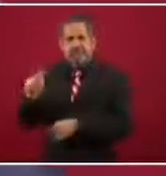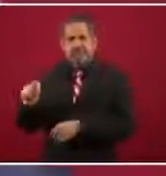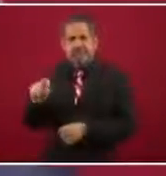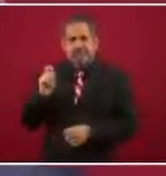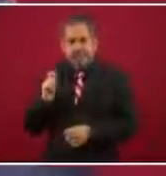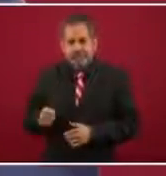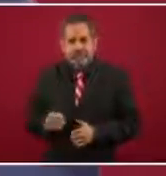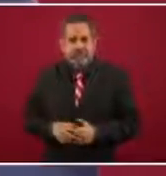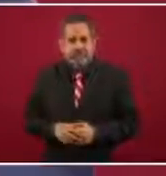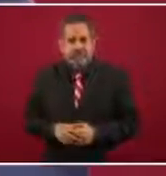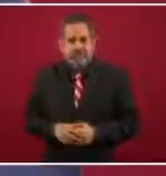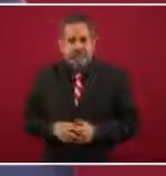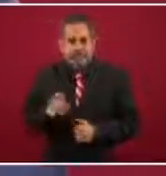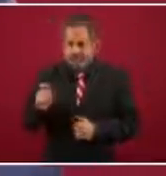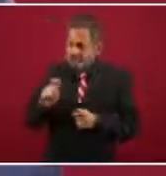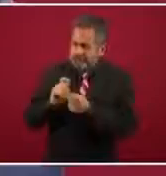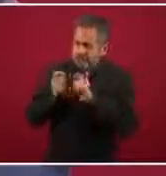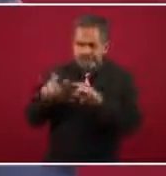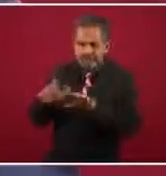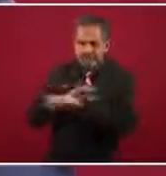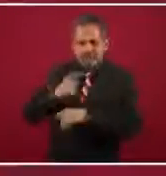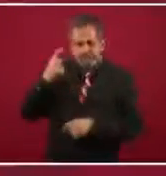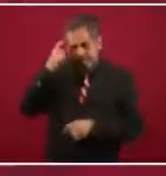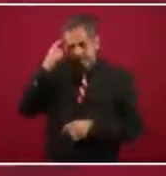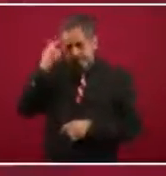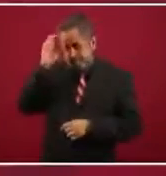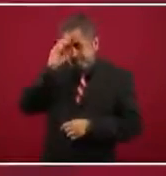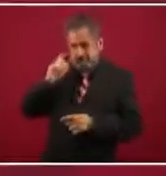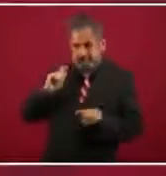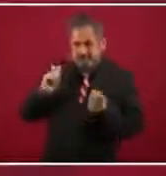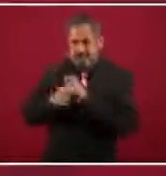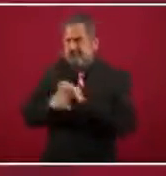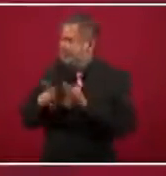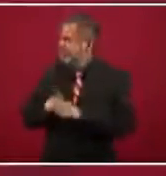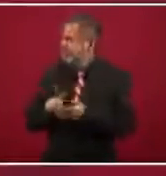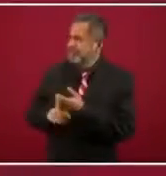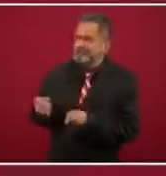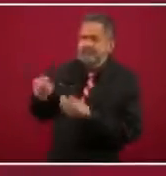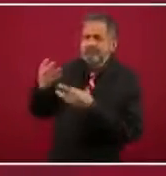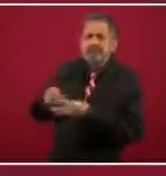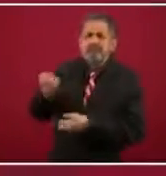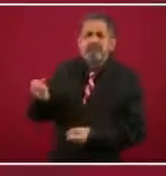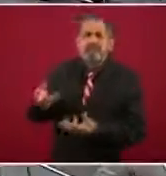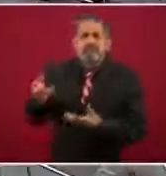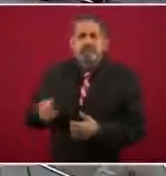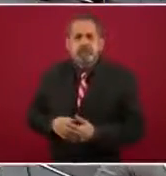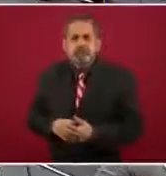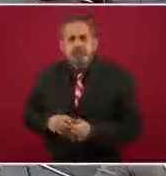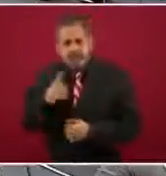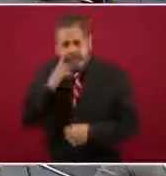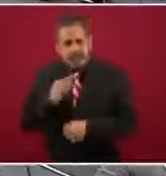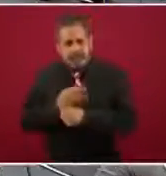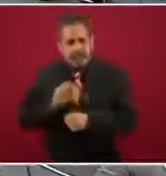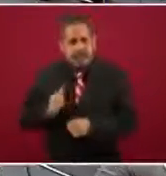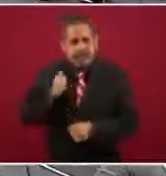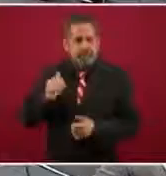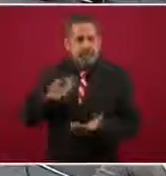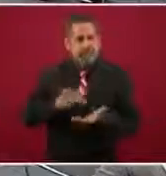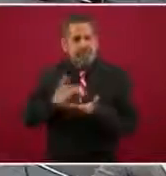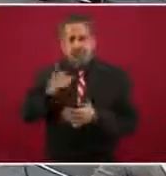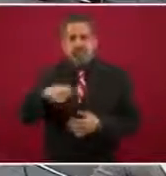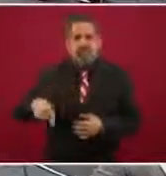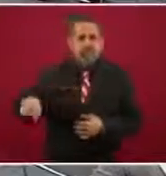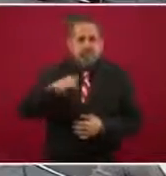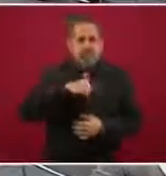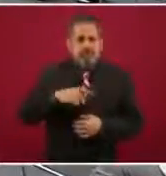es la revolución de las conciencias. No tienes ahí la lista. Quiero aprovechar para agradecerle a